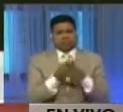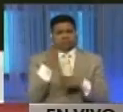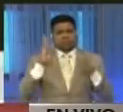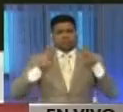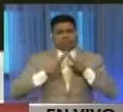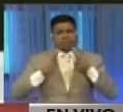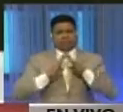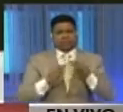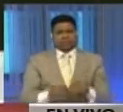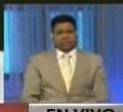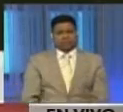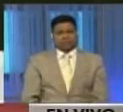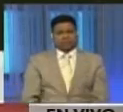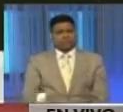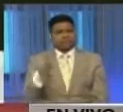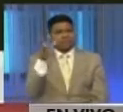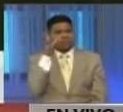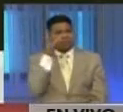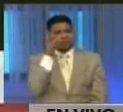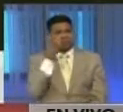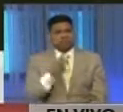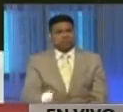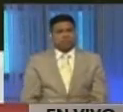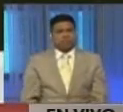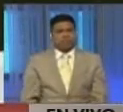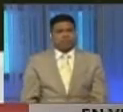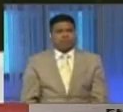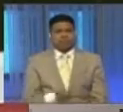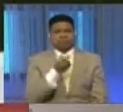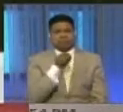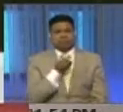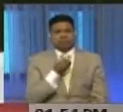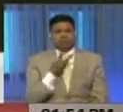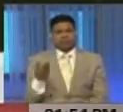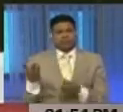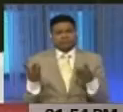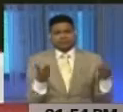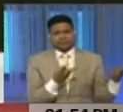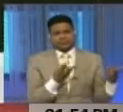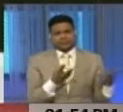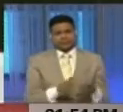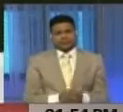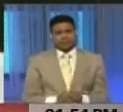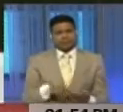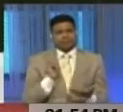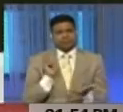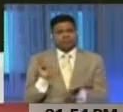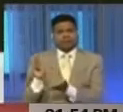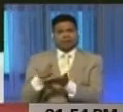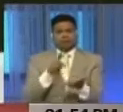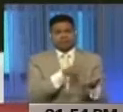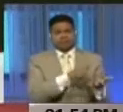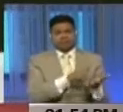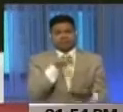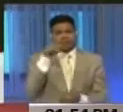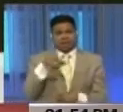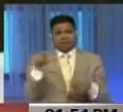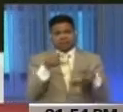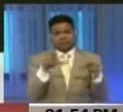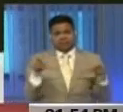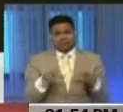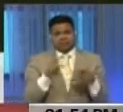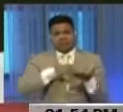Palacio de Miraflores. Flores, escuchemos. Les da cordial bienvenida y agradece gentilmente su asistencia a este acto de la